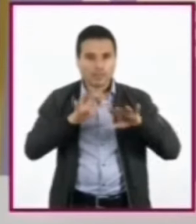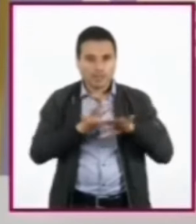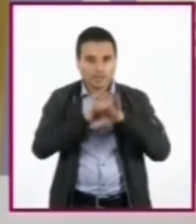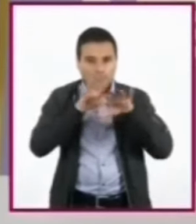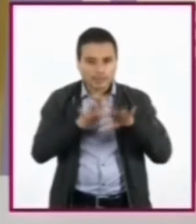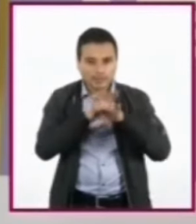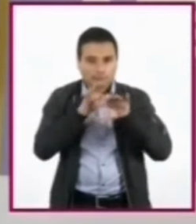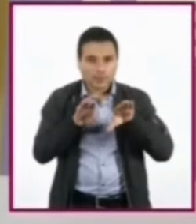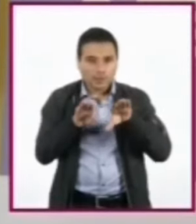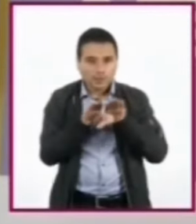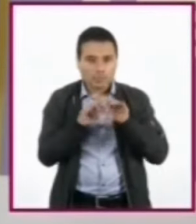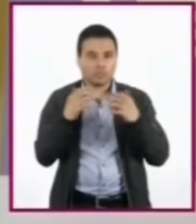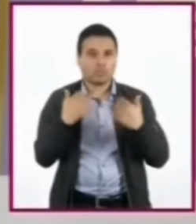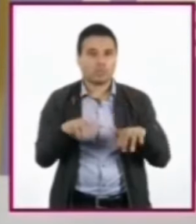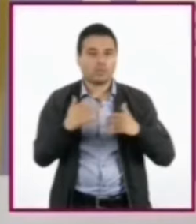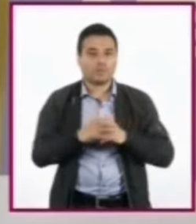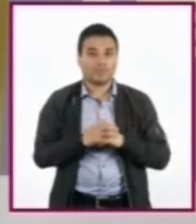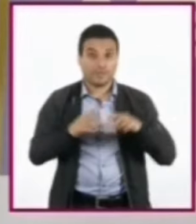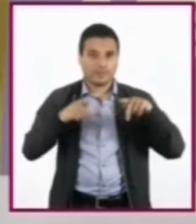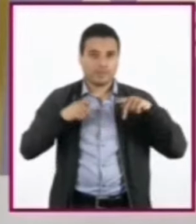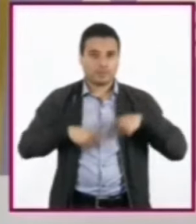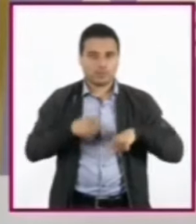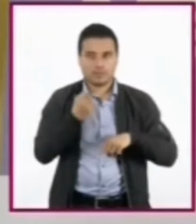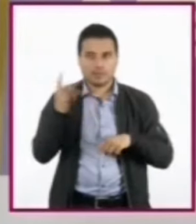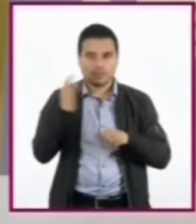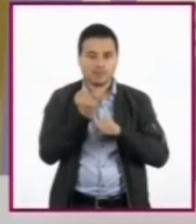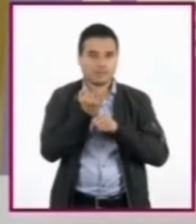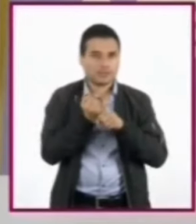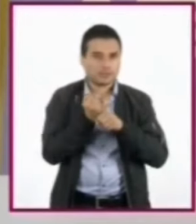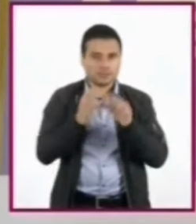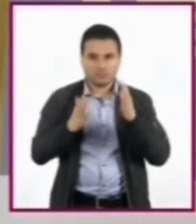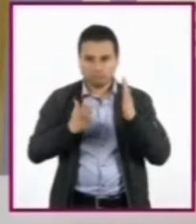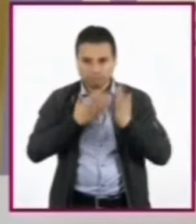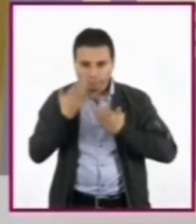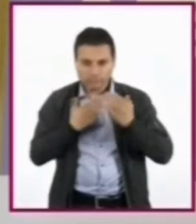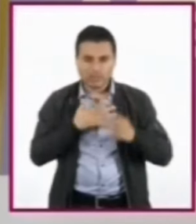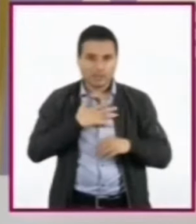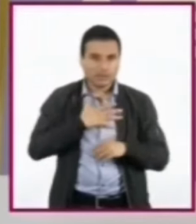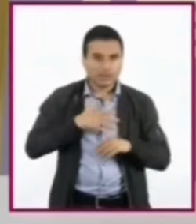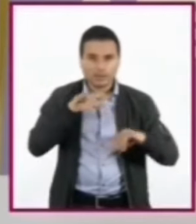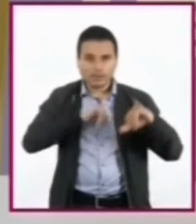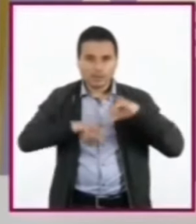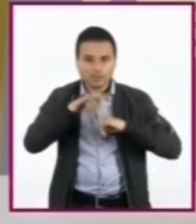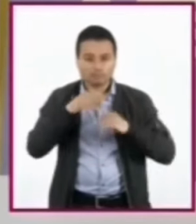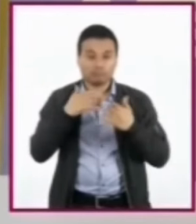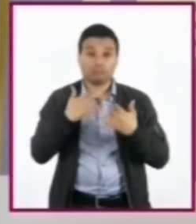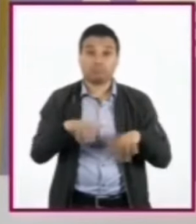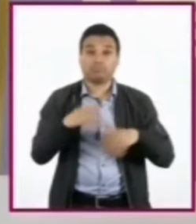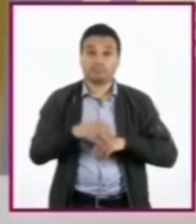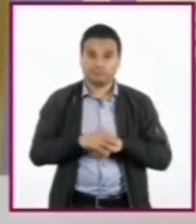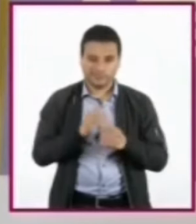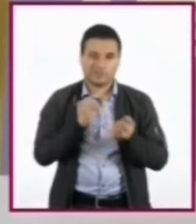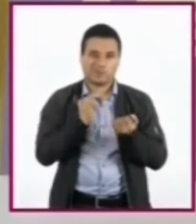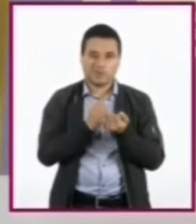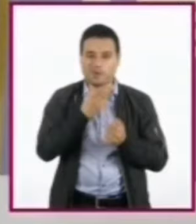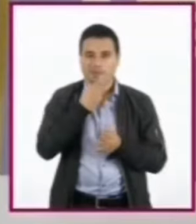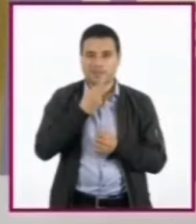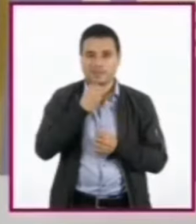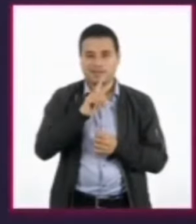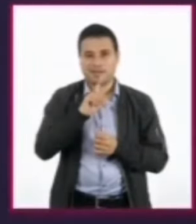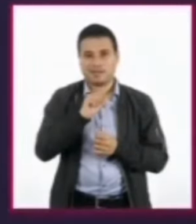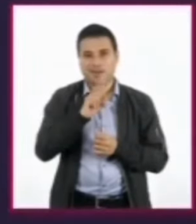historia, el trabajo de investigación y experimentación que han realizado grandes científicos como Antoine Lavoisier.